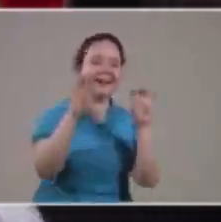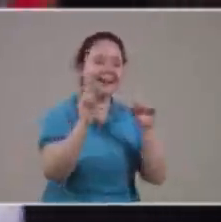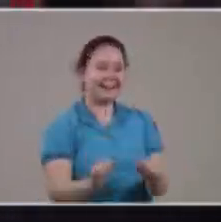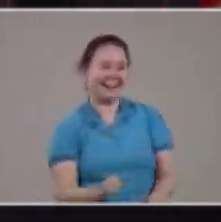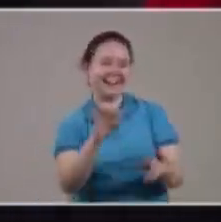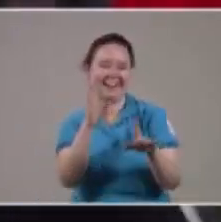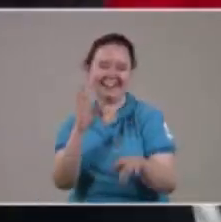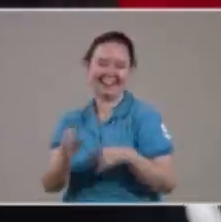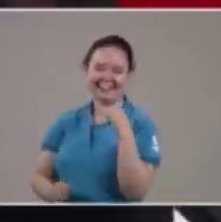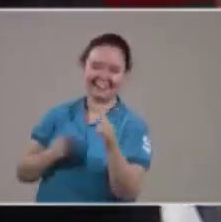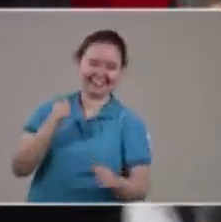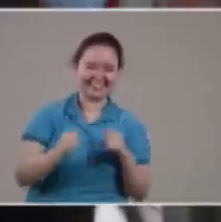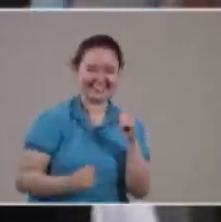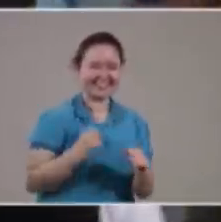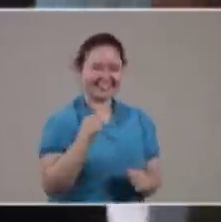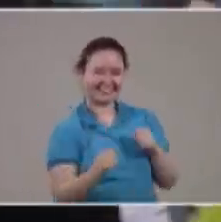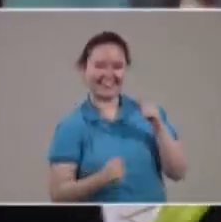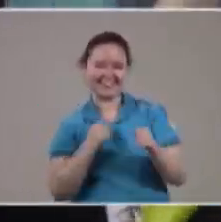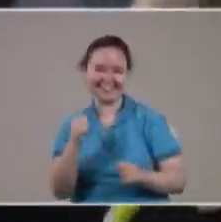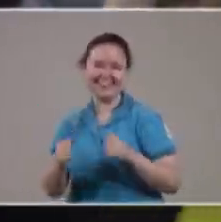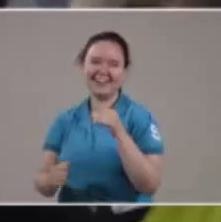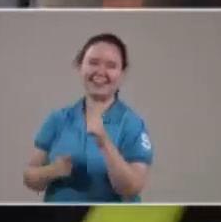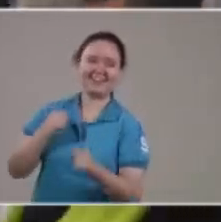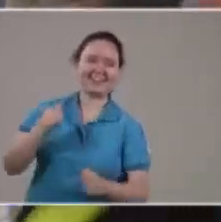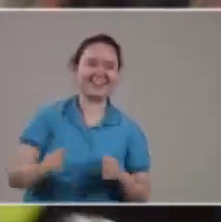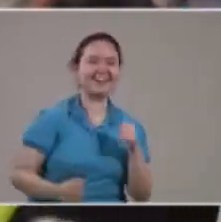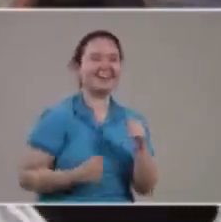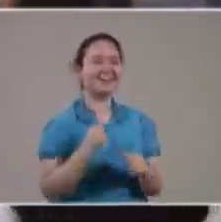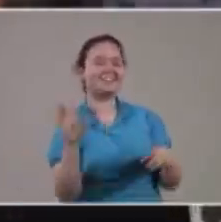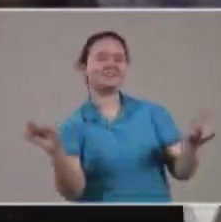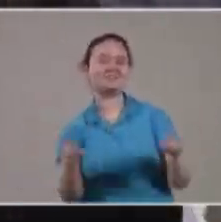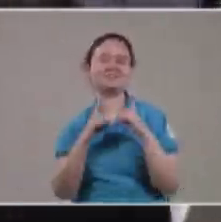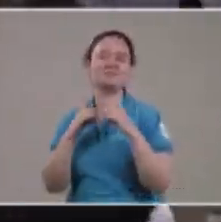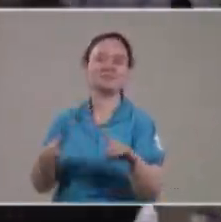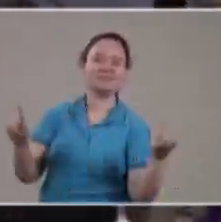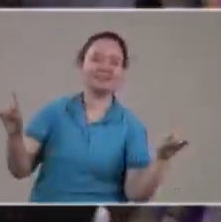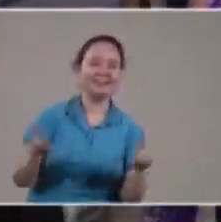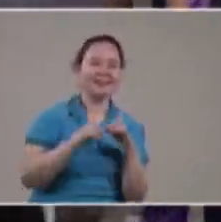Quiero correr, correr, correr, correr, correr.